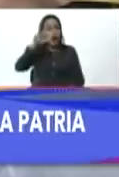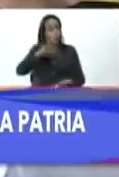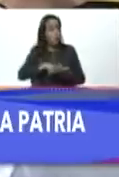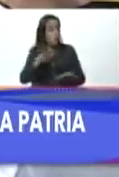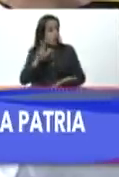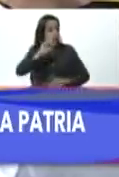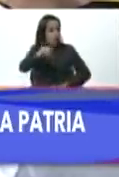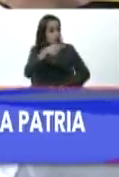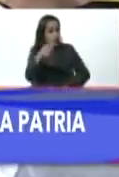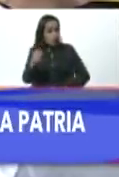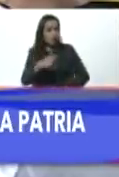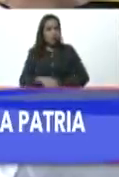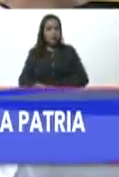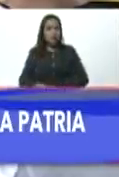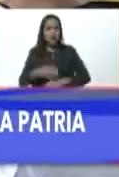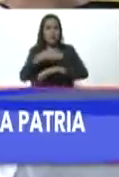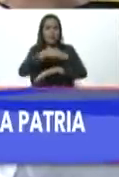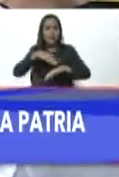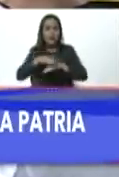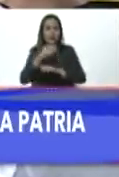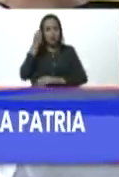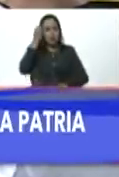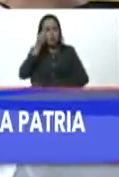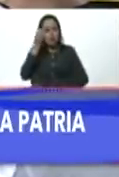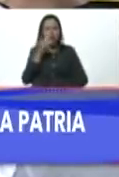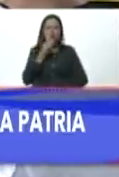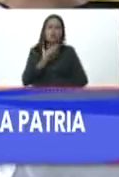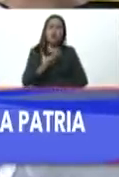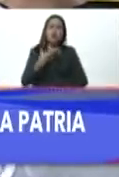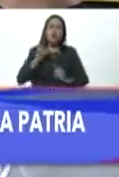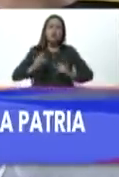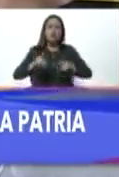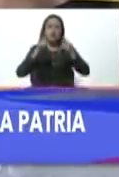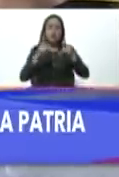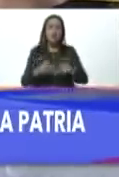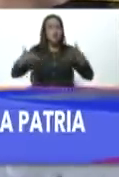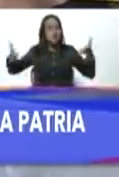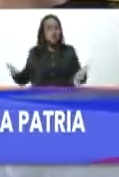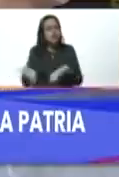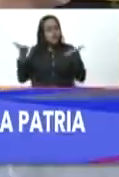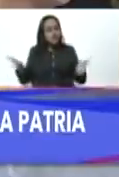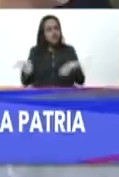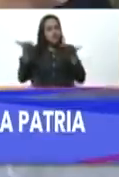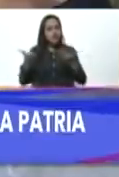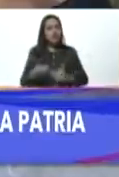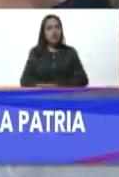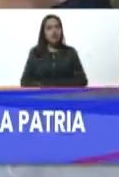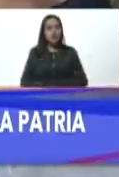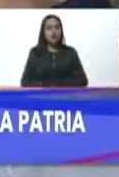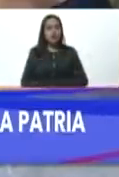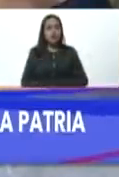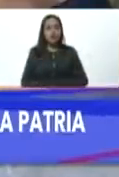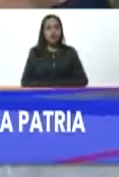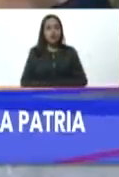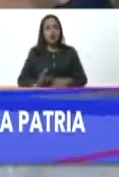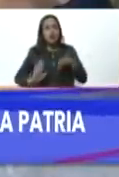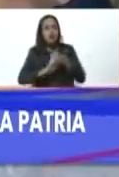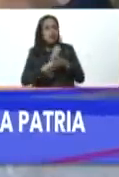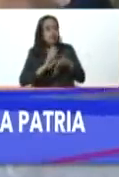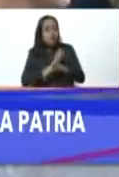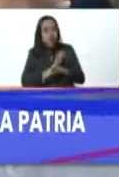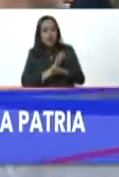El ministro le parece una muy buena oportunidad de reimpulsar, en base a